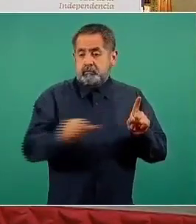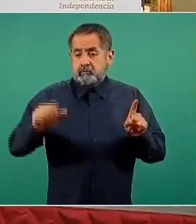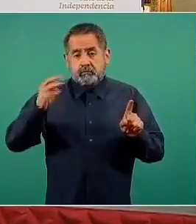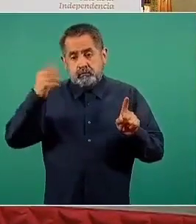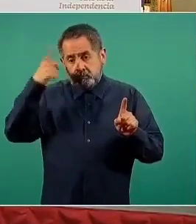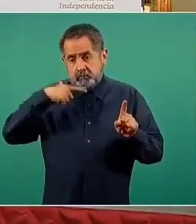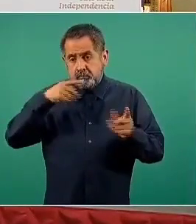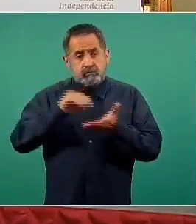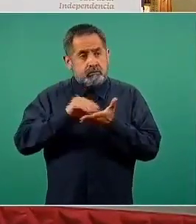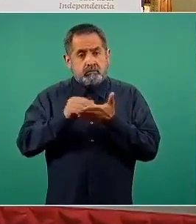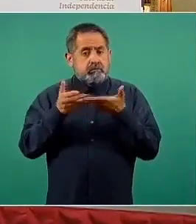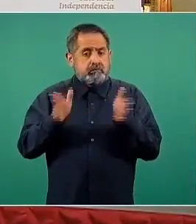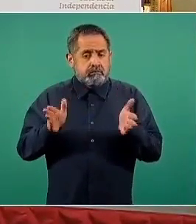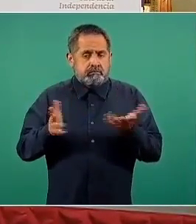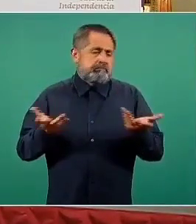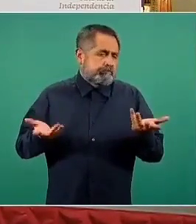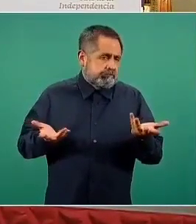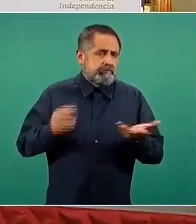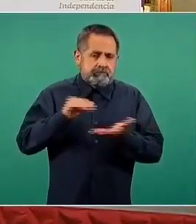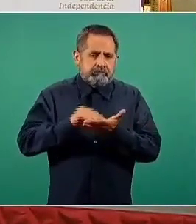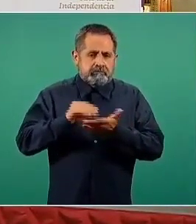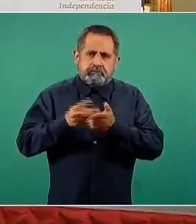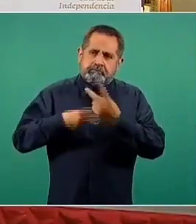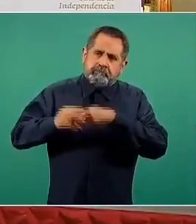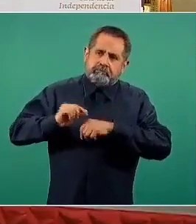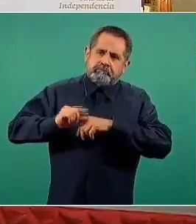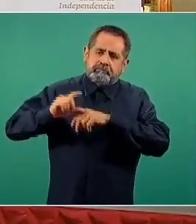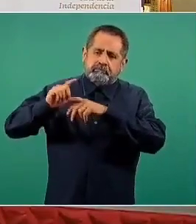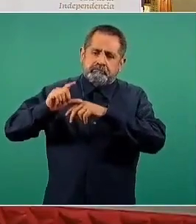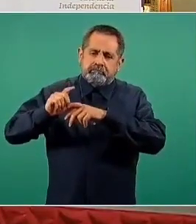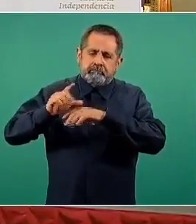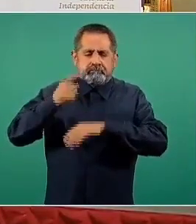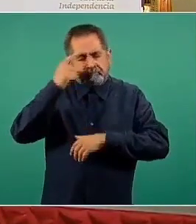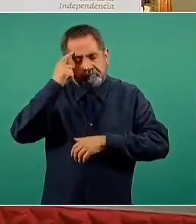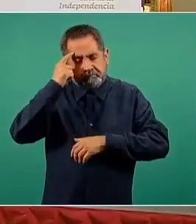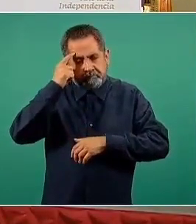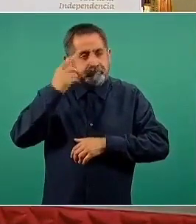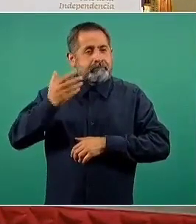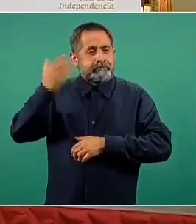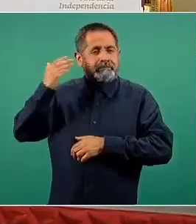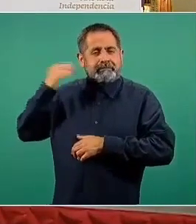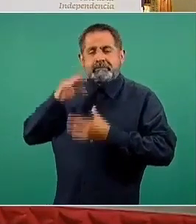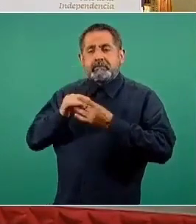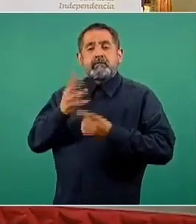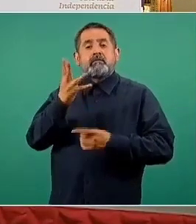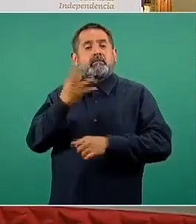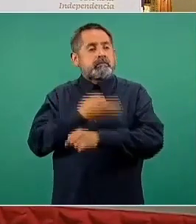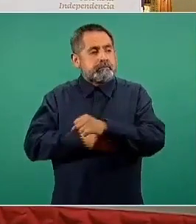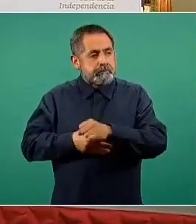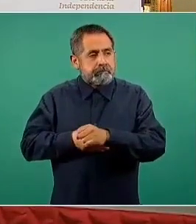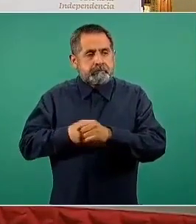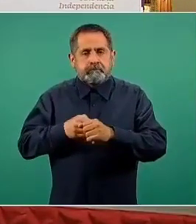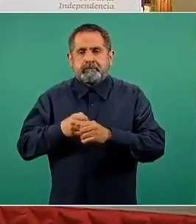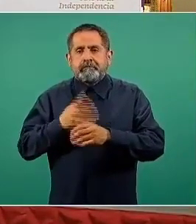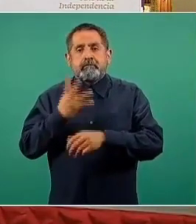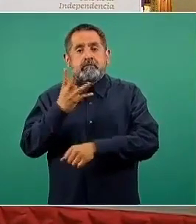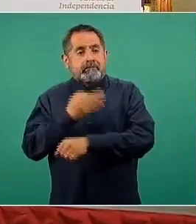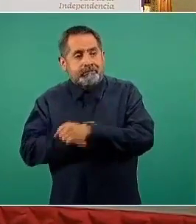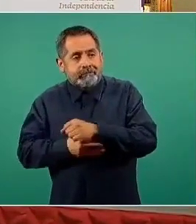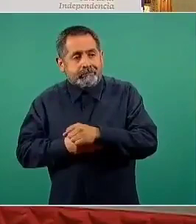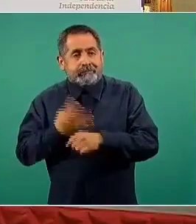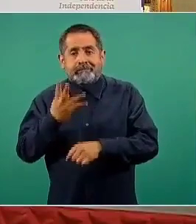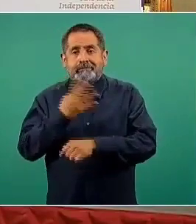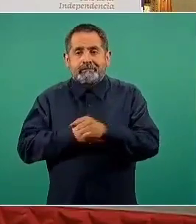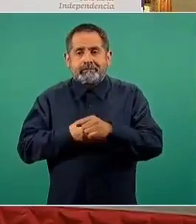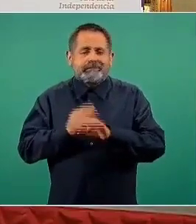9 de la noche, entonces todavía aumentan los datos. Hemos estado presentando el corte de las 4 de la tarde y no les permite a ustedes representar